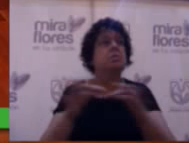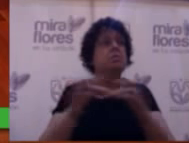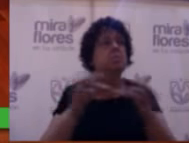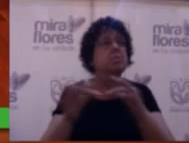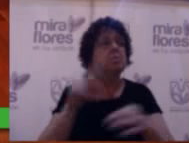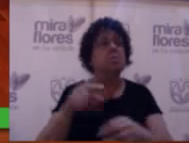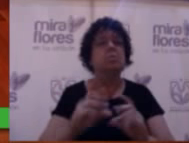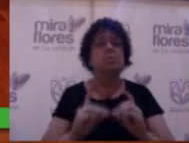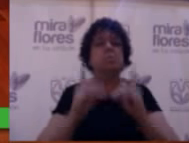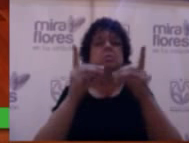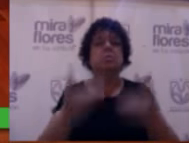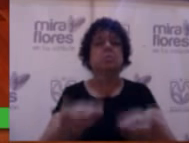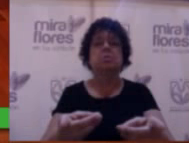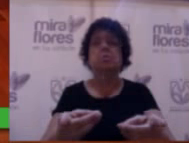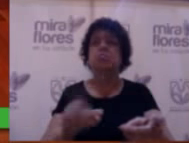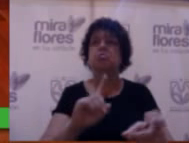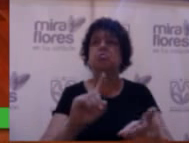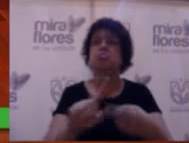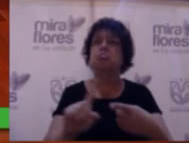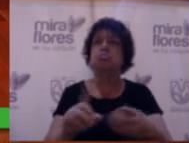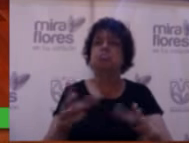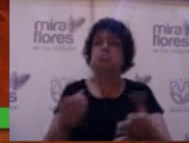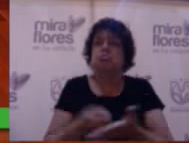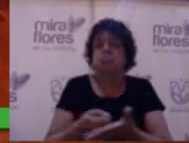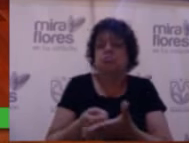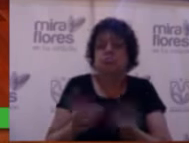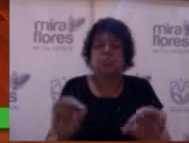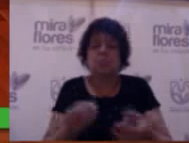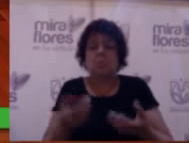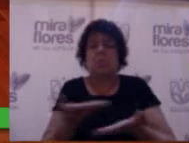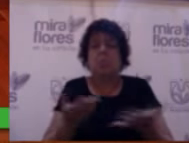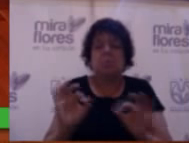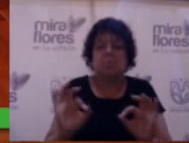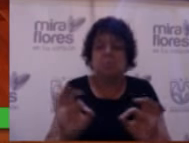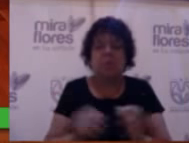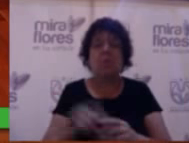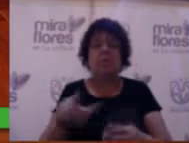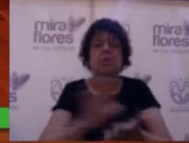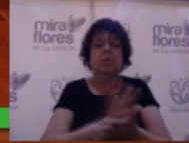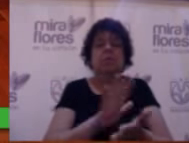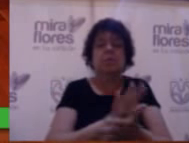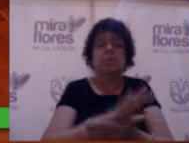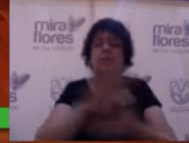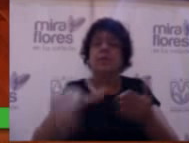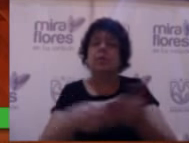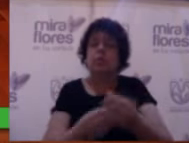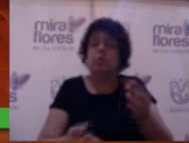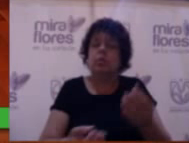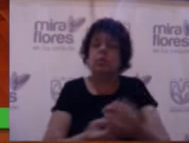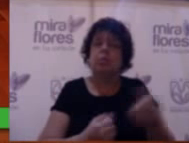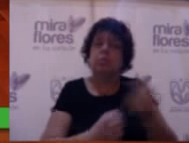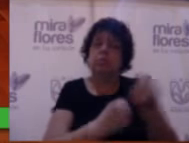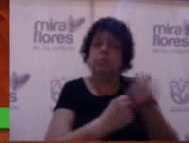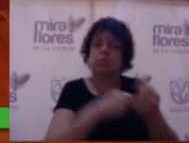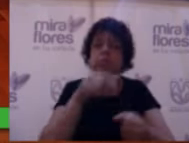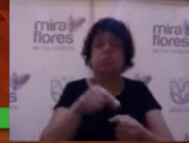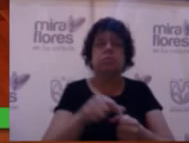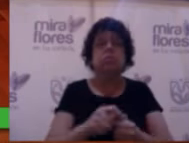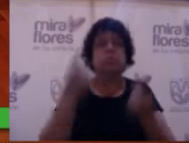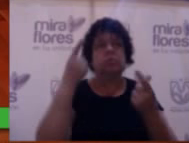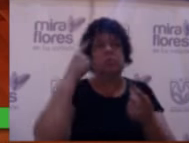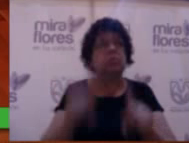que es una donación desinteresada y sin ninguna contraprestación, de conformidad con la documentación sustentatoria que obra como anexo al presente